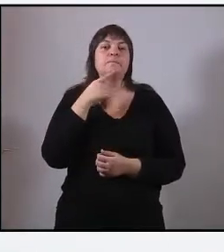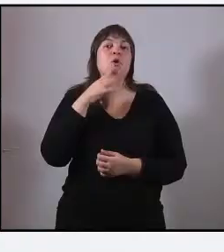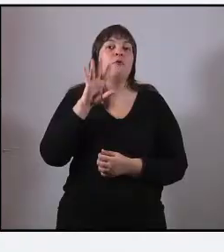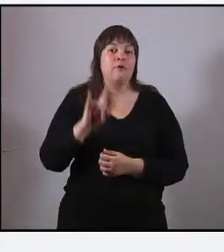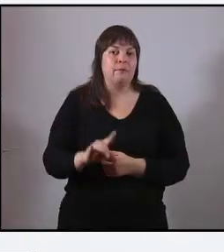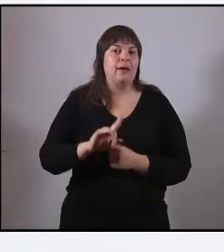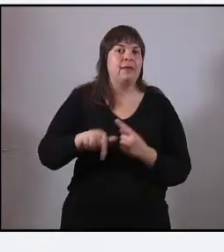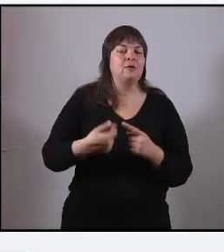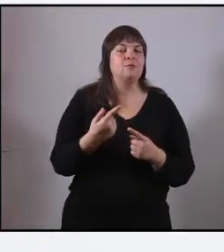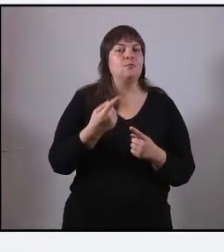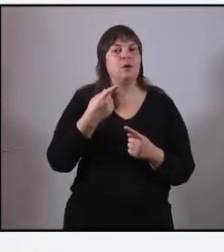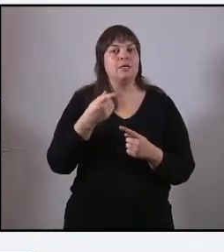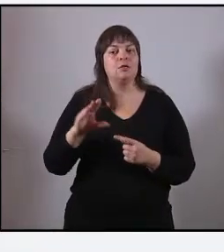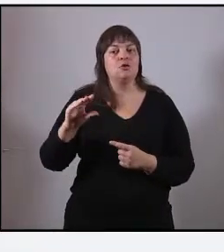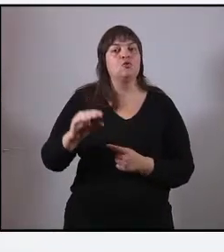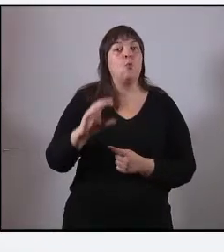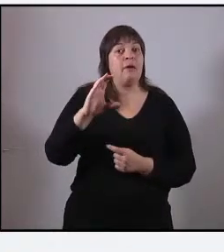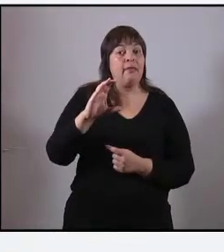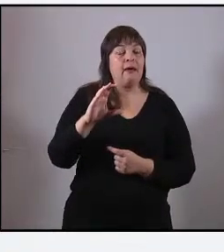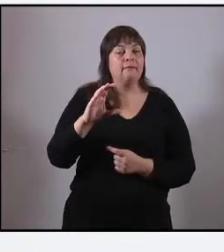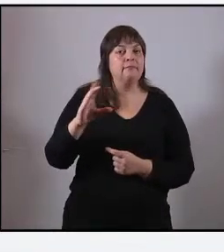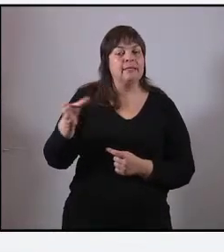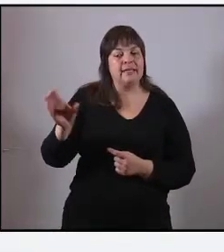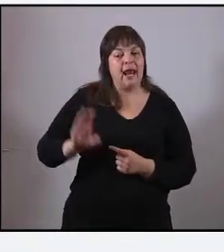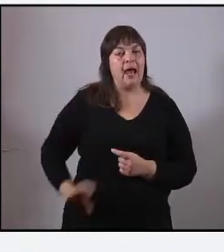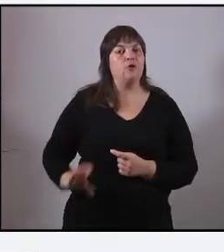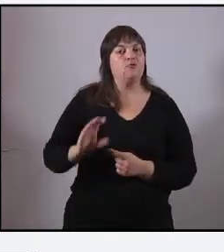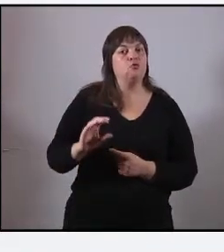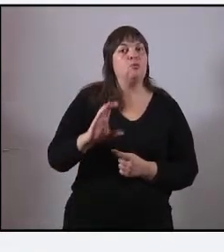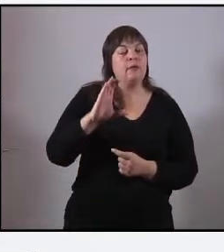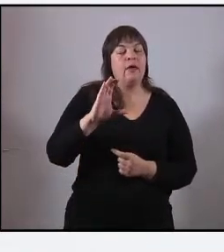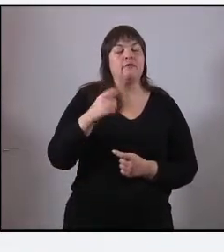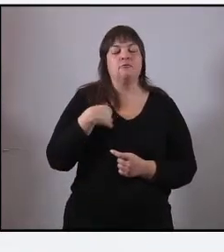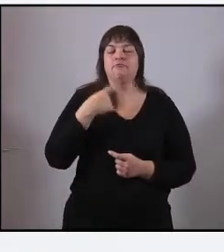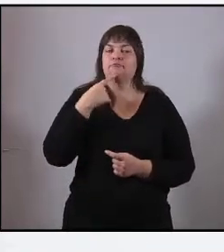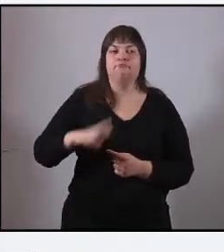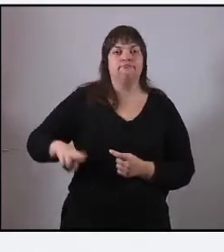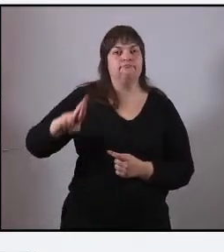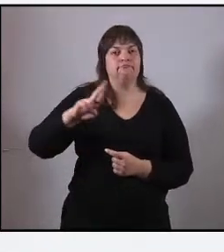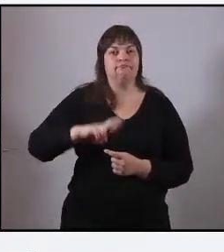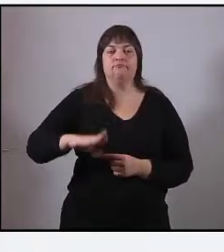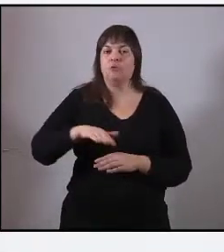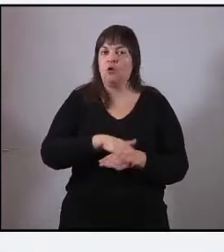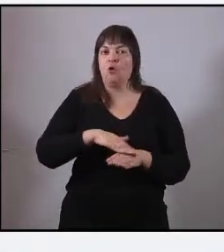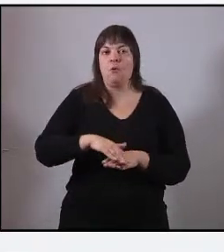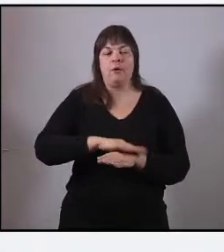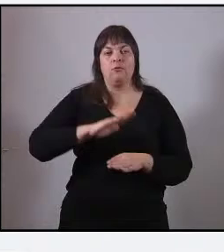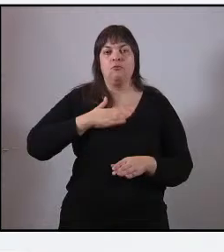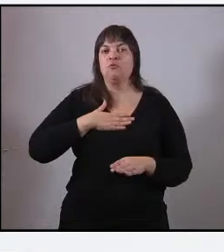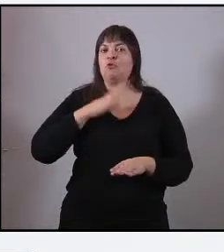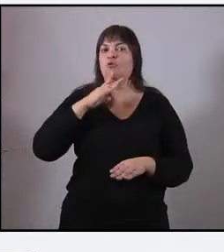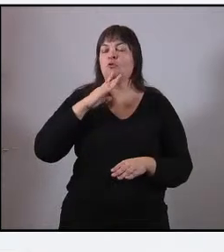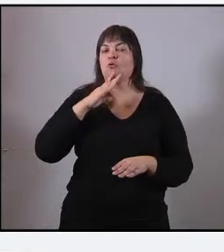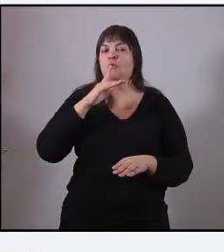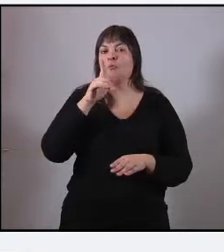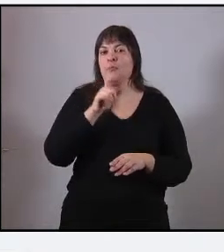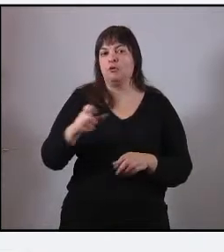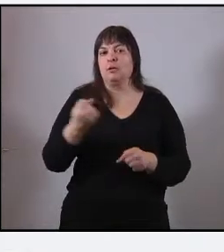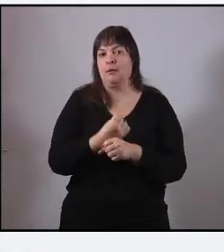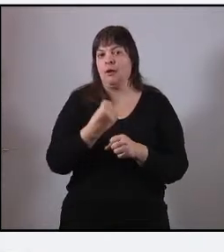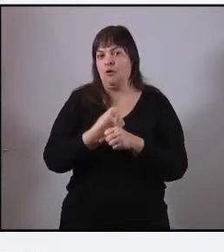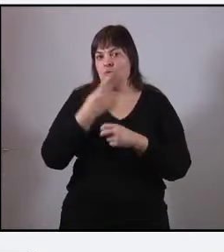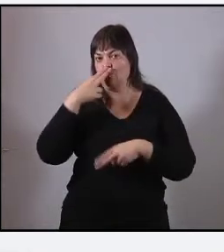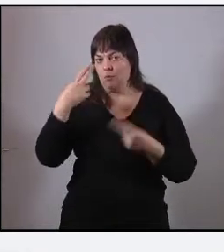la subida salarial, pues recordar lo que ya he dicho muchísimas veces. Nuestro Gobierno cumple con los empleados públicos.